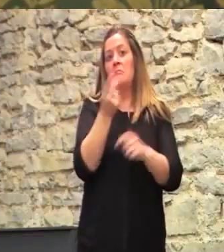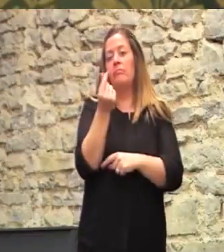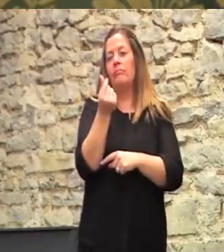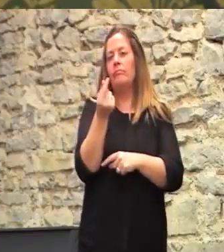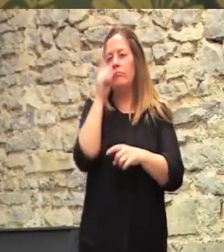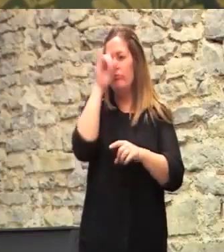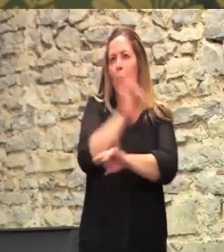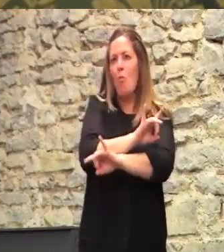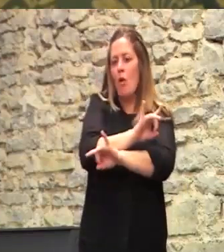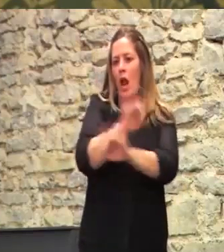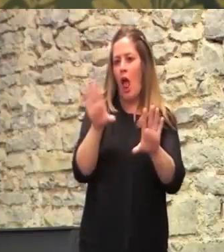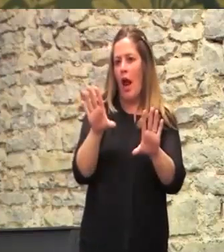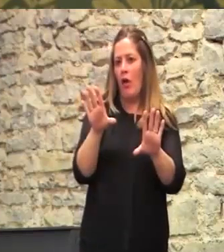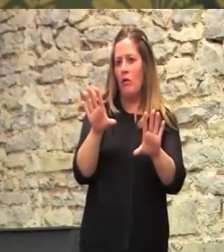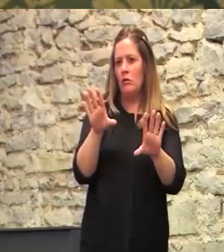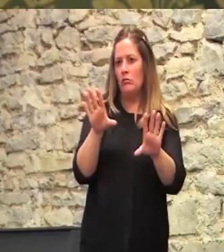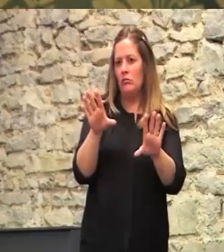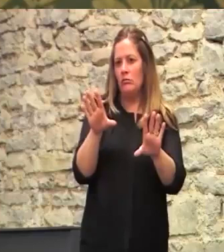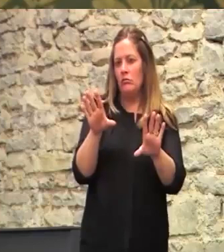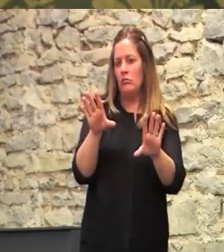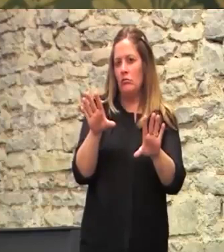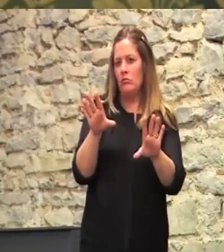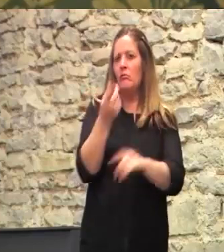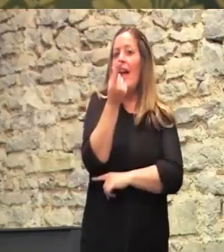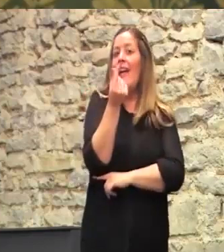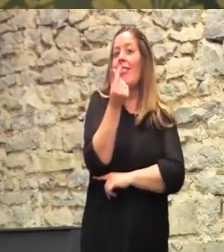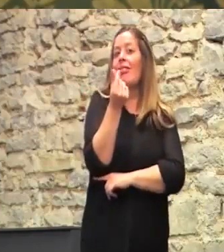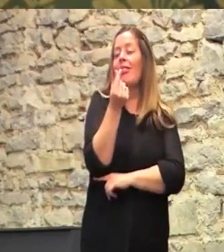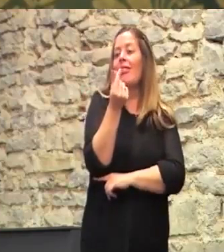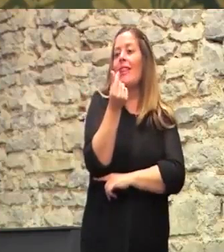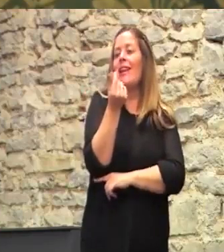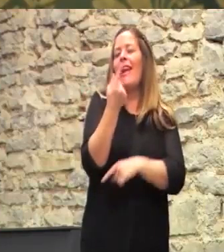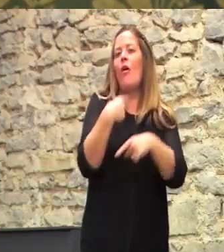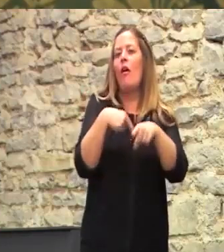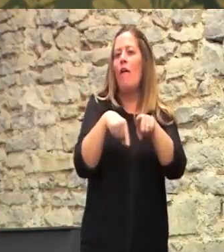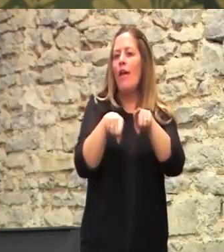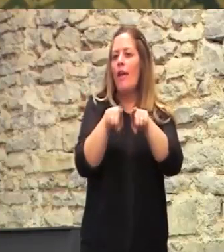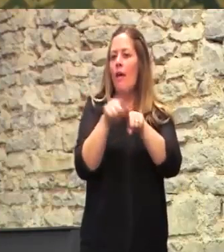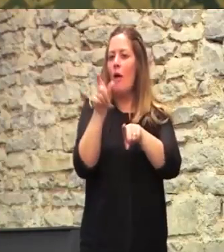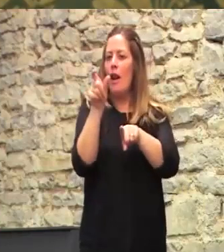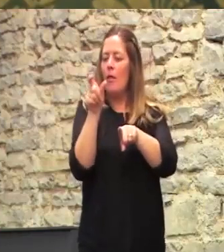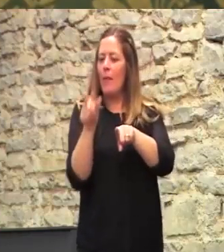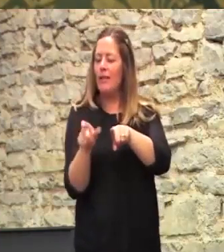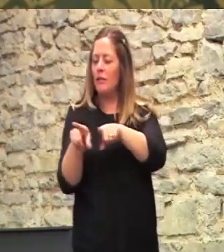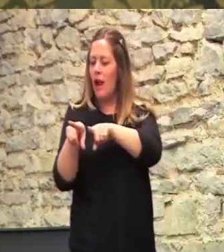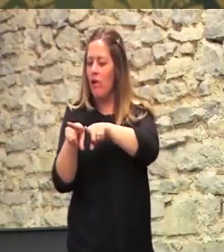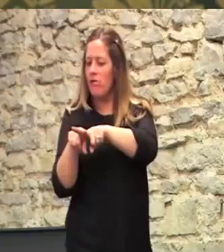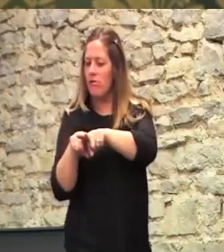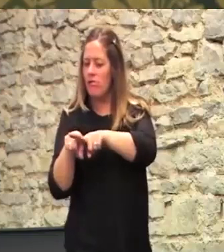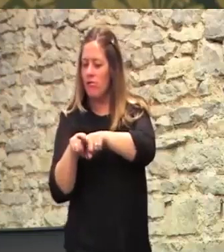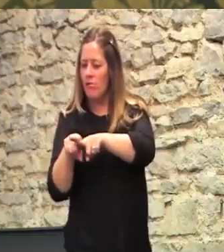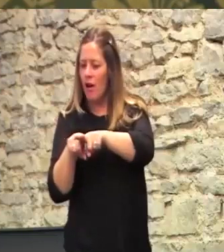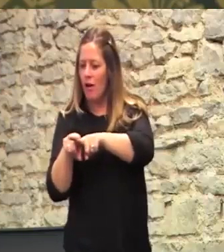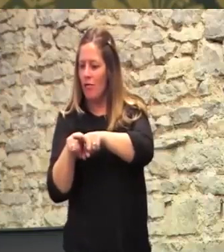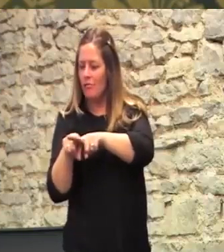ostentoso el dinero digo yo es un alcahuete pero acá no se dice alcahuete se dice también